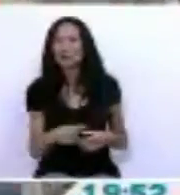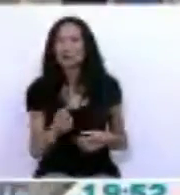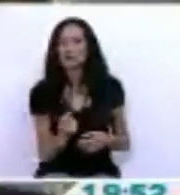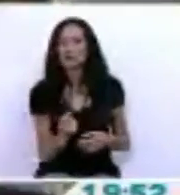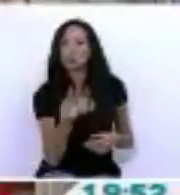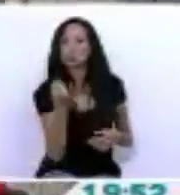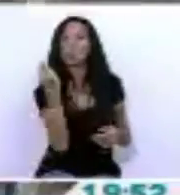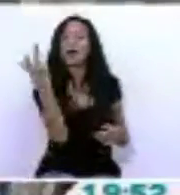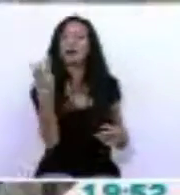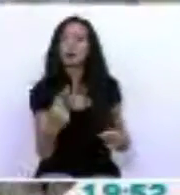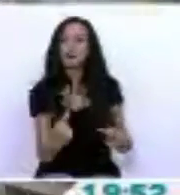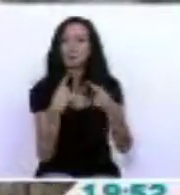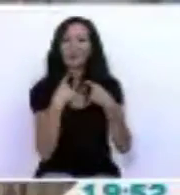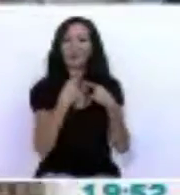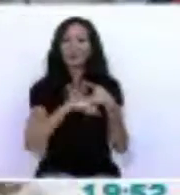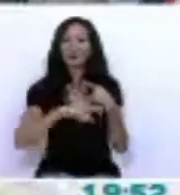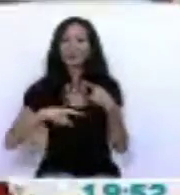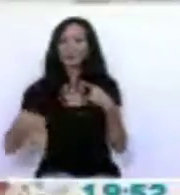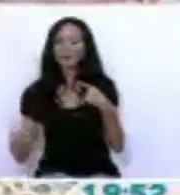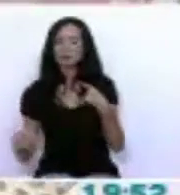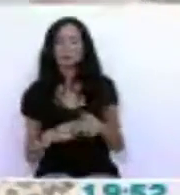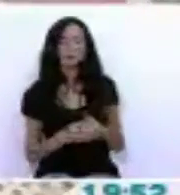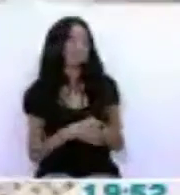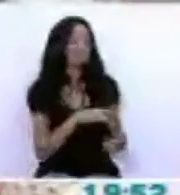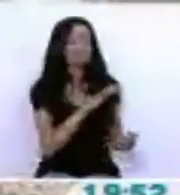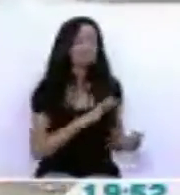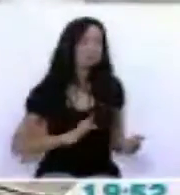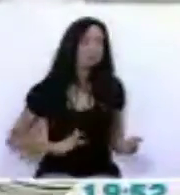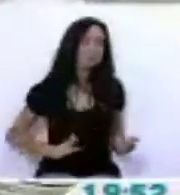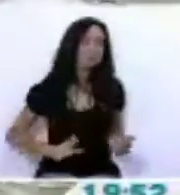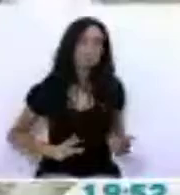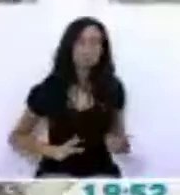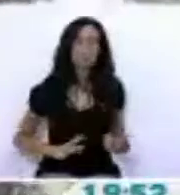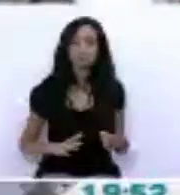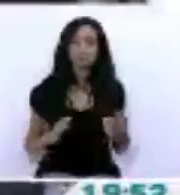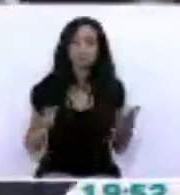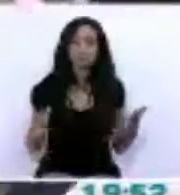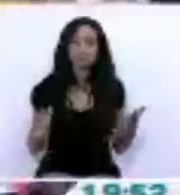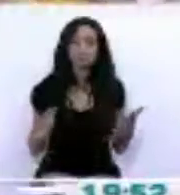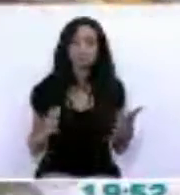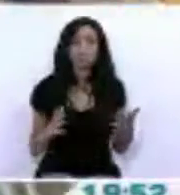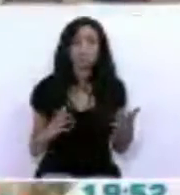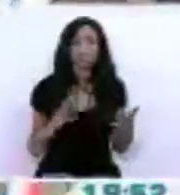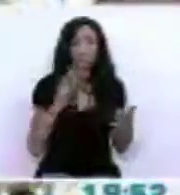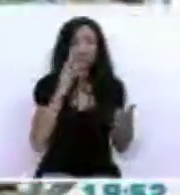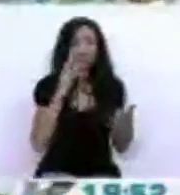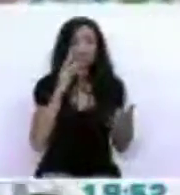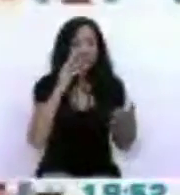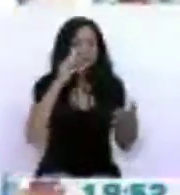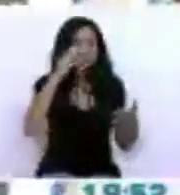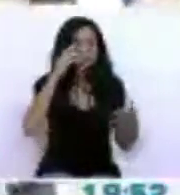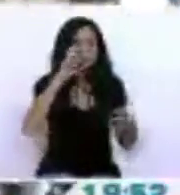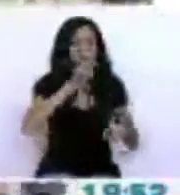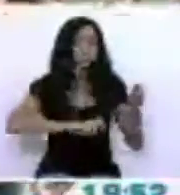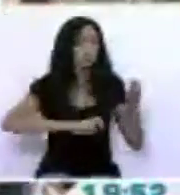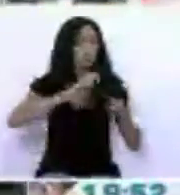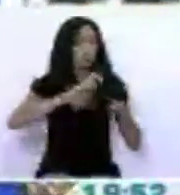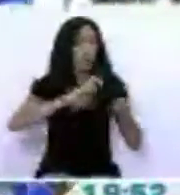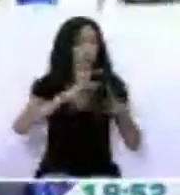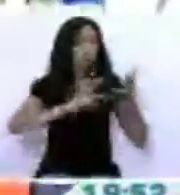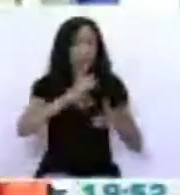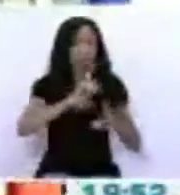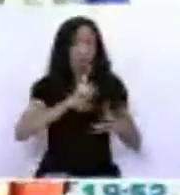que has tenido estos meses. Pues de momento no le miro así, pero vamos, que no hace falta mirar mucho para saber que han sido bastantes.